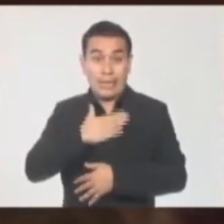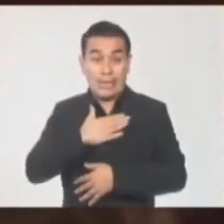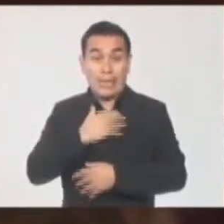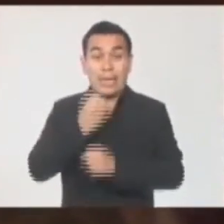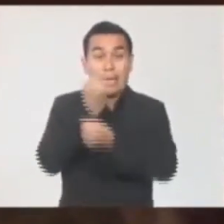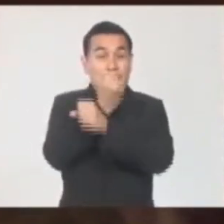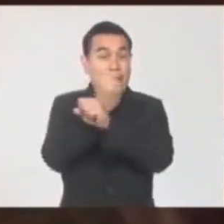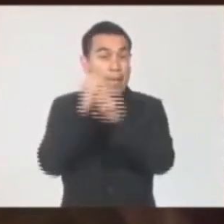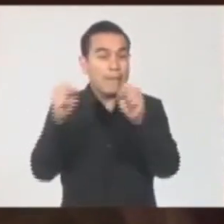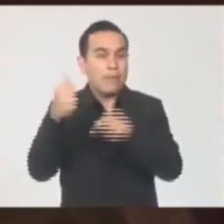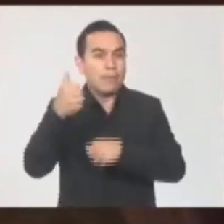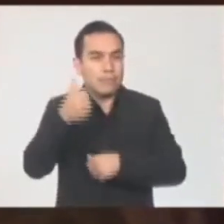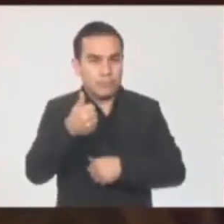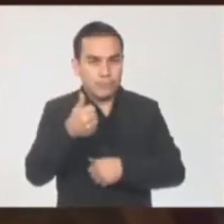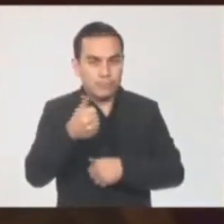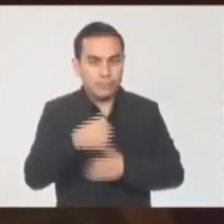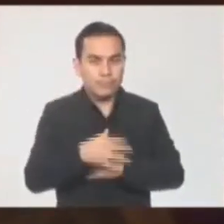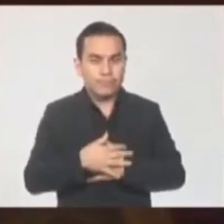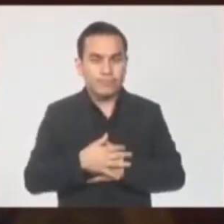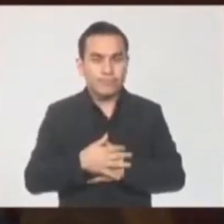libertad.